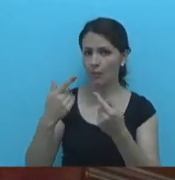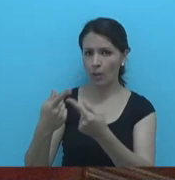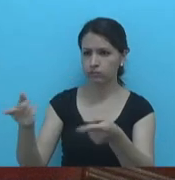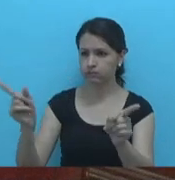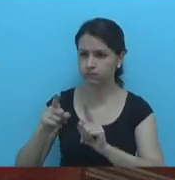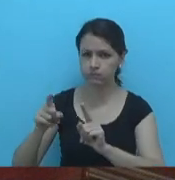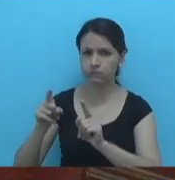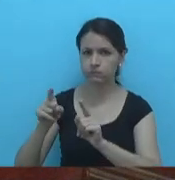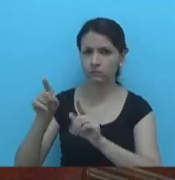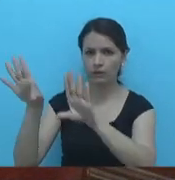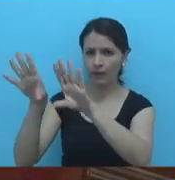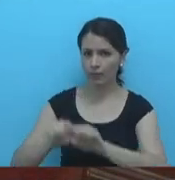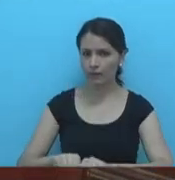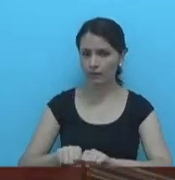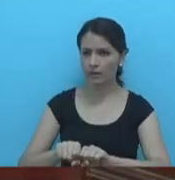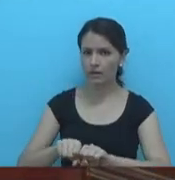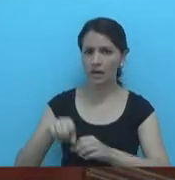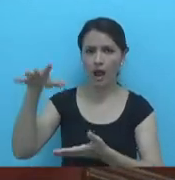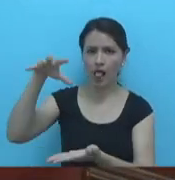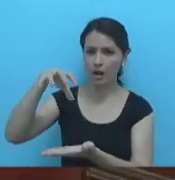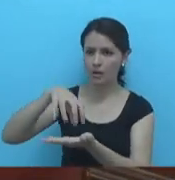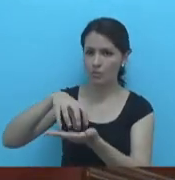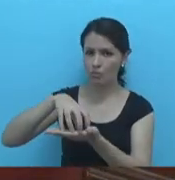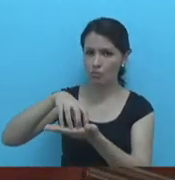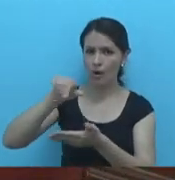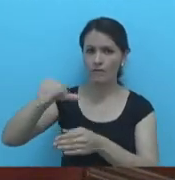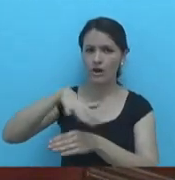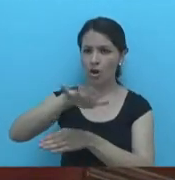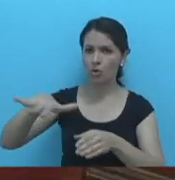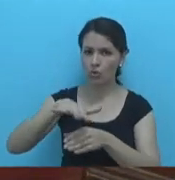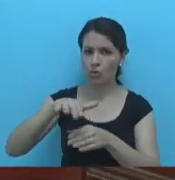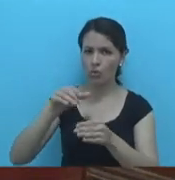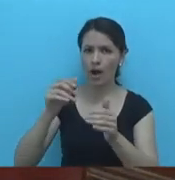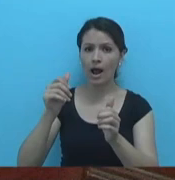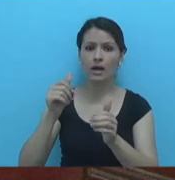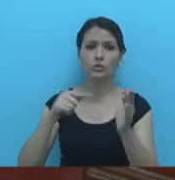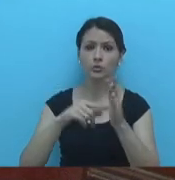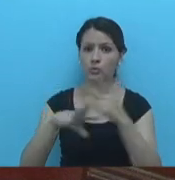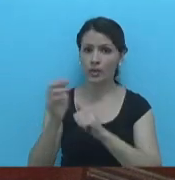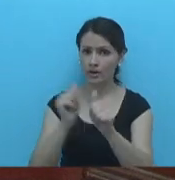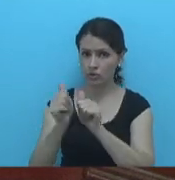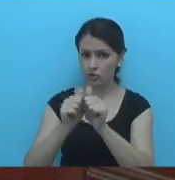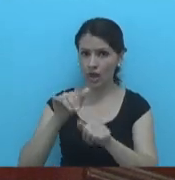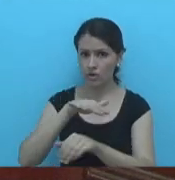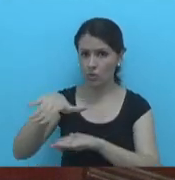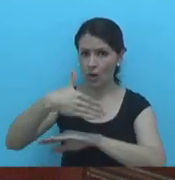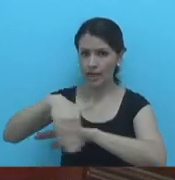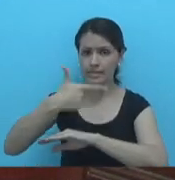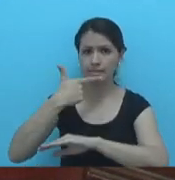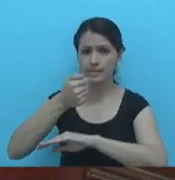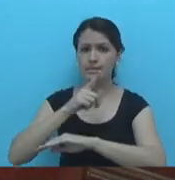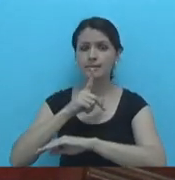lo clavado y plantado, el inmueble en el que se encontrara emplazado el edificio de propiedad horizontal, donde el 6 de agosto de